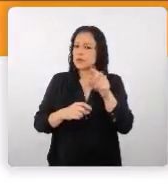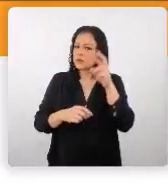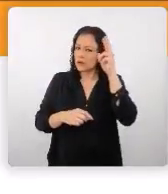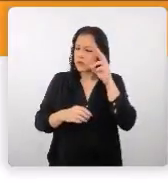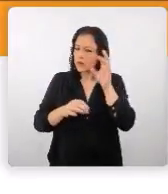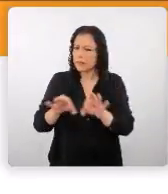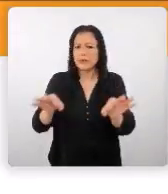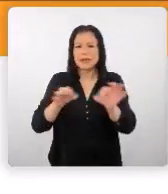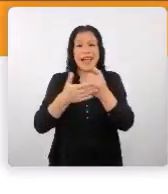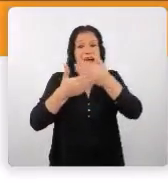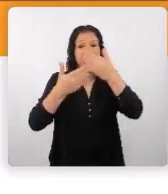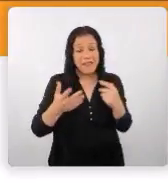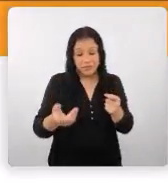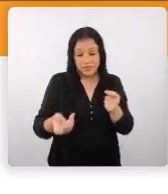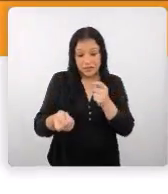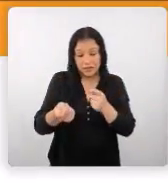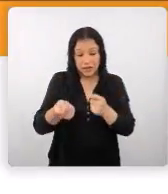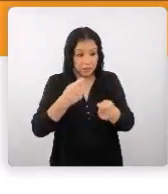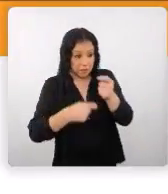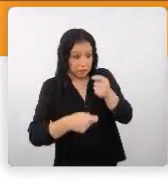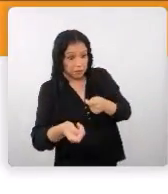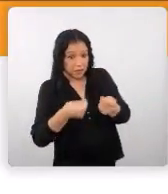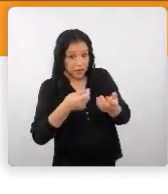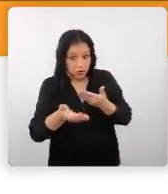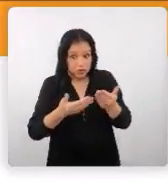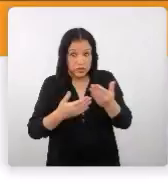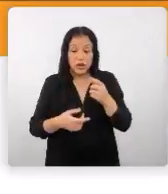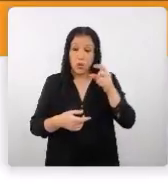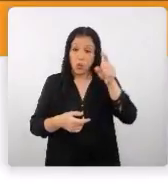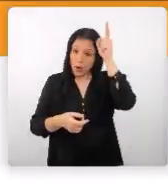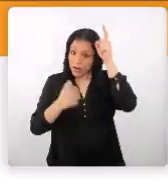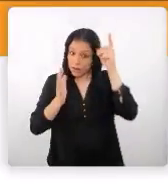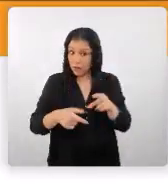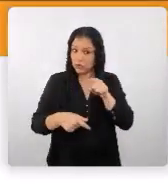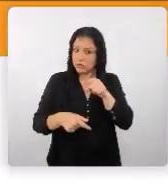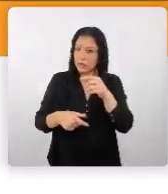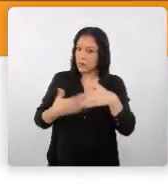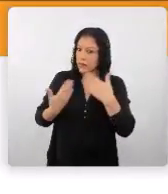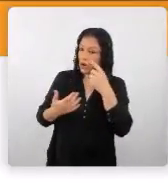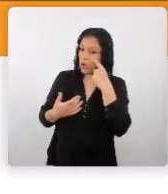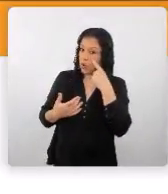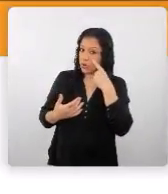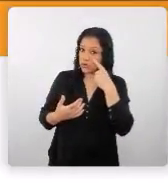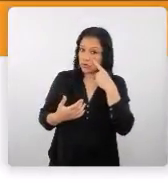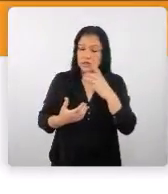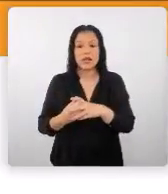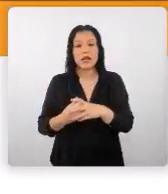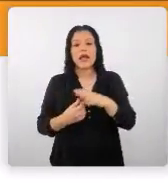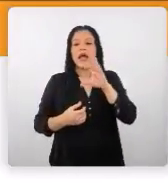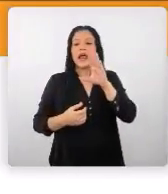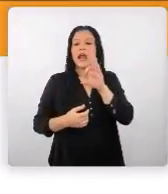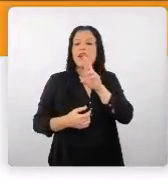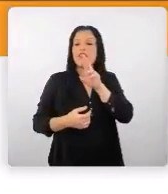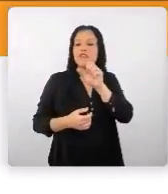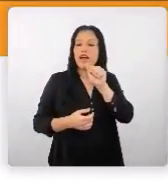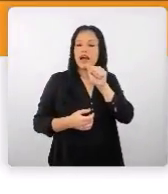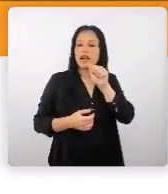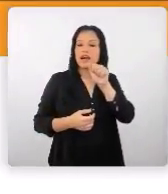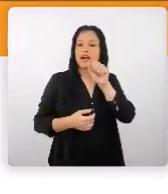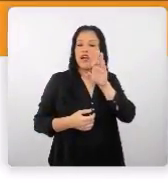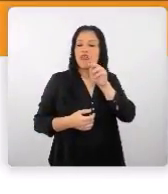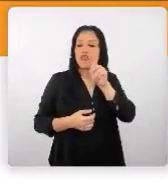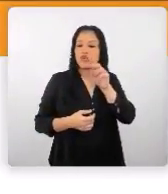de negociar con un alemán, ustedes puedan conocer, por ejemplo, la Frankfurter Tabelle, que